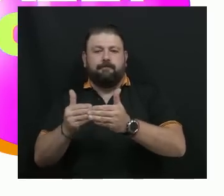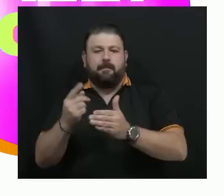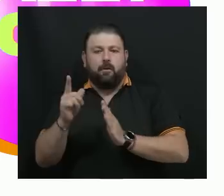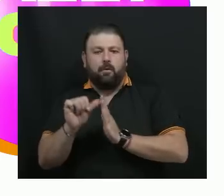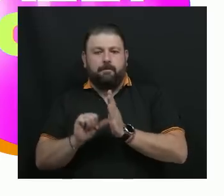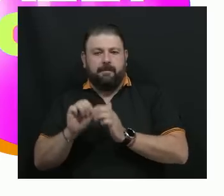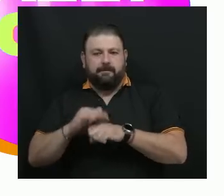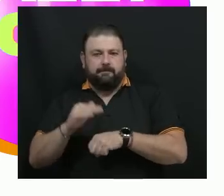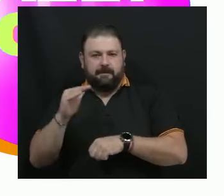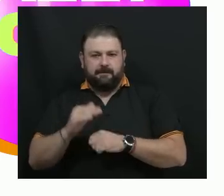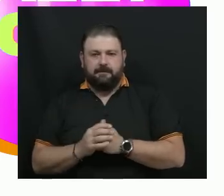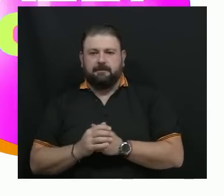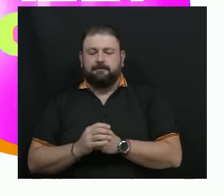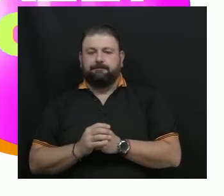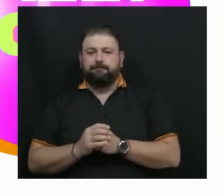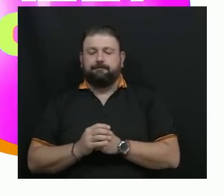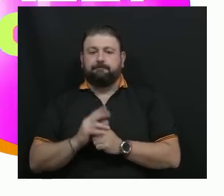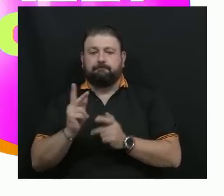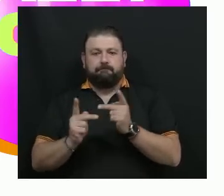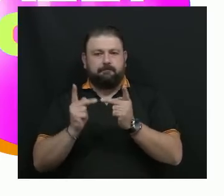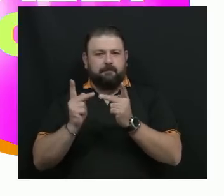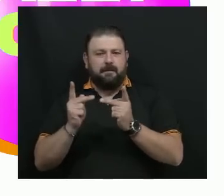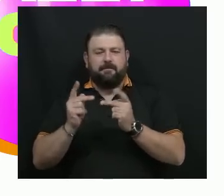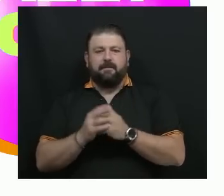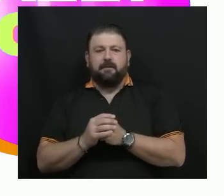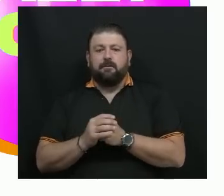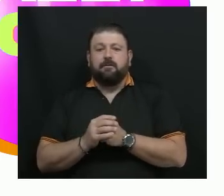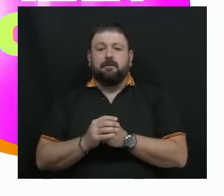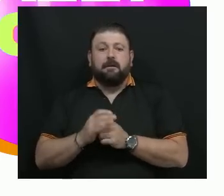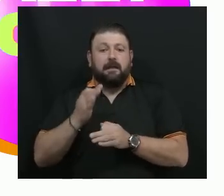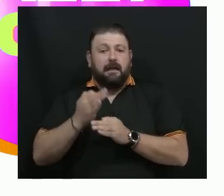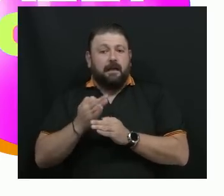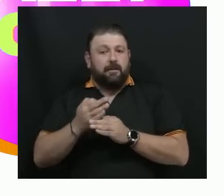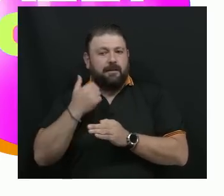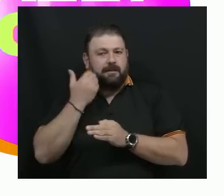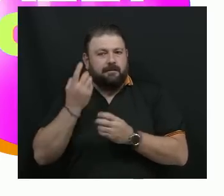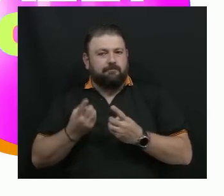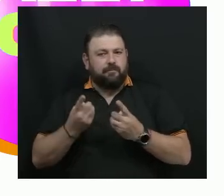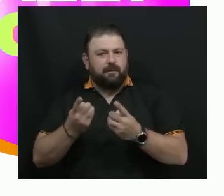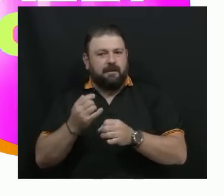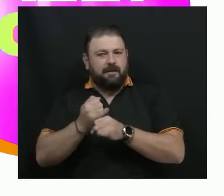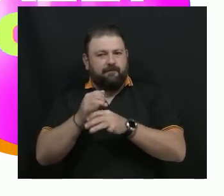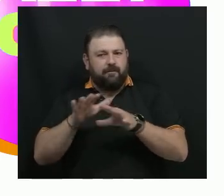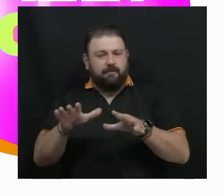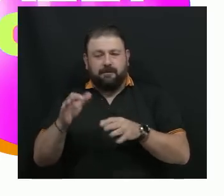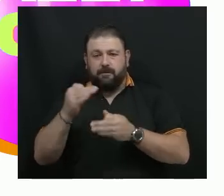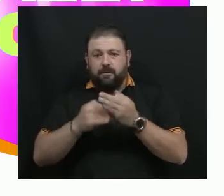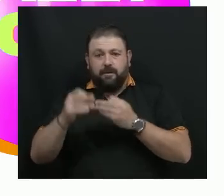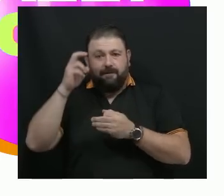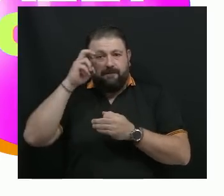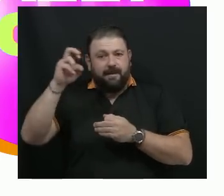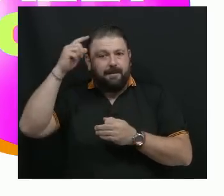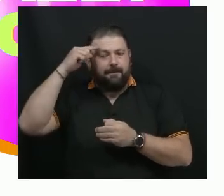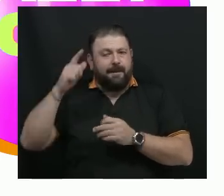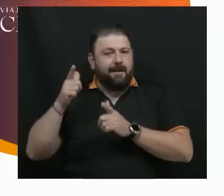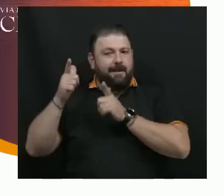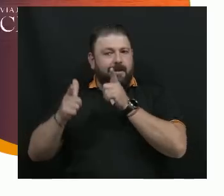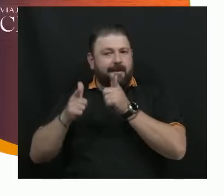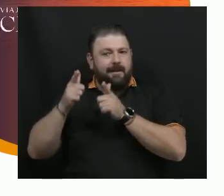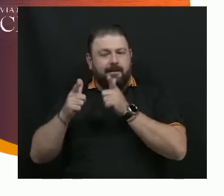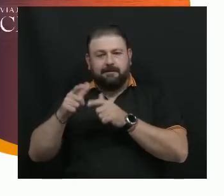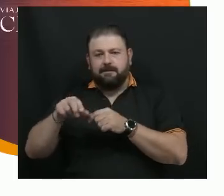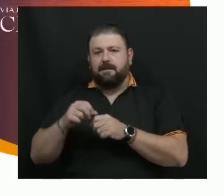Clarísimo. Perfecto. Nos vamos ahora con información del viaje internacional Grecia-Turquía. Tal cual.